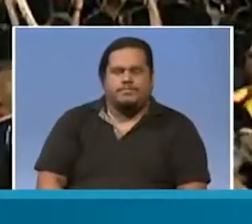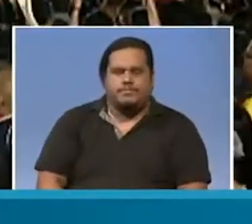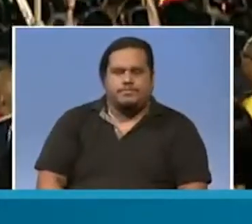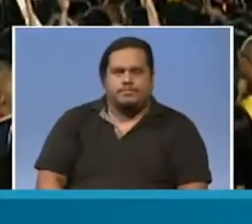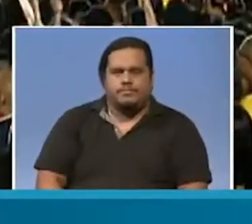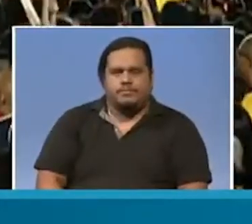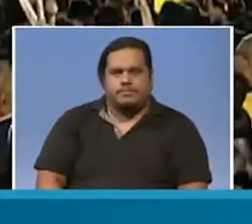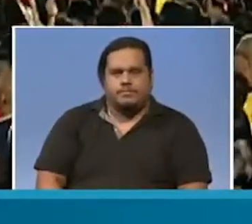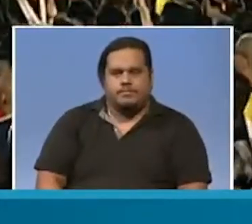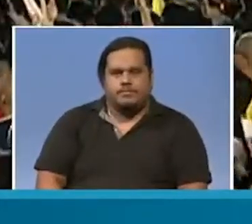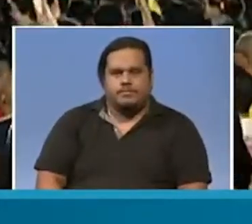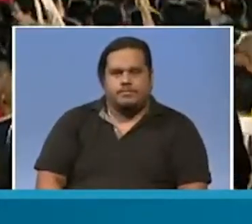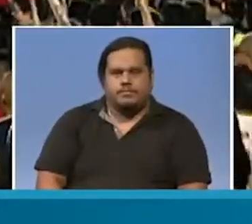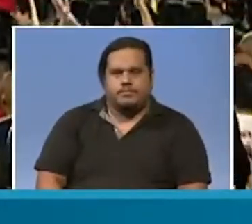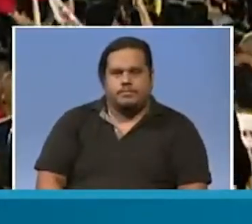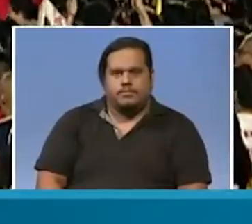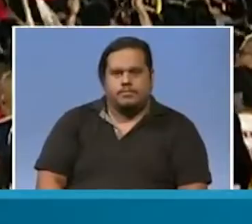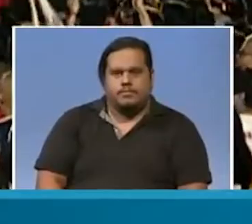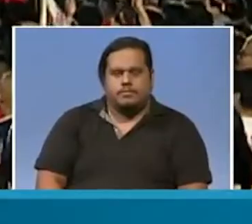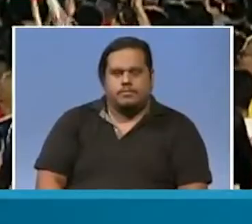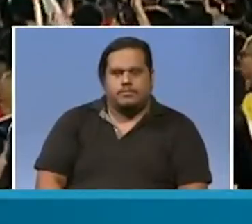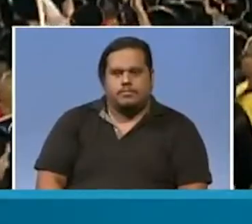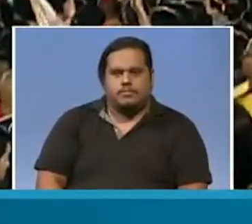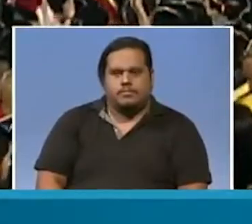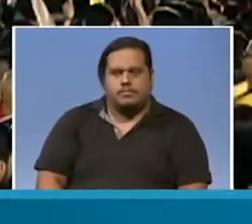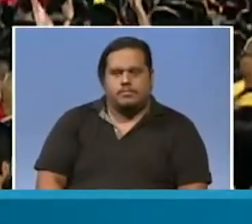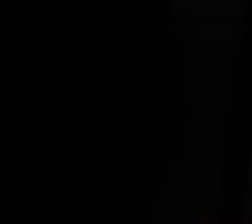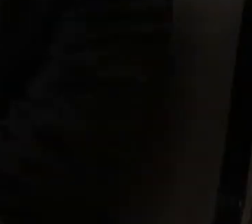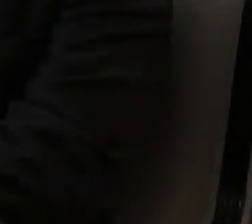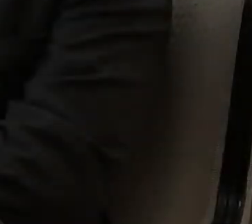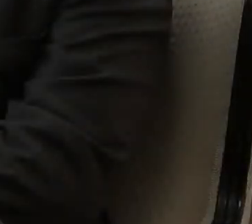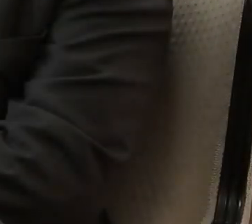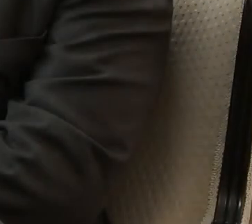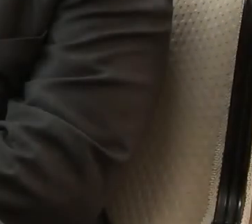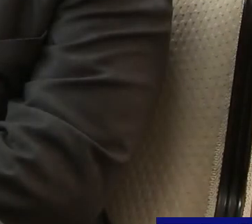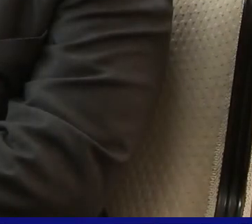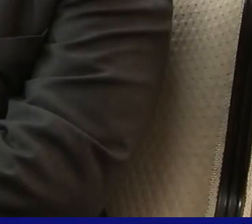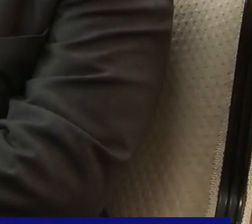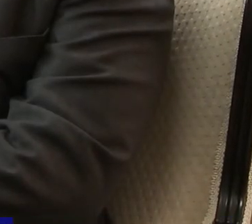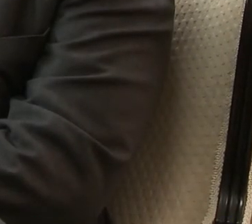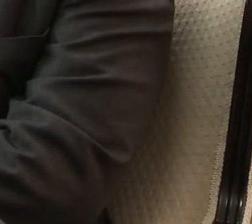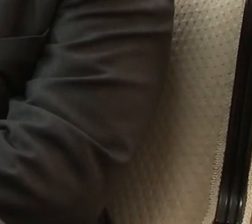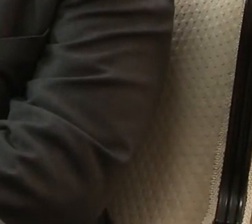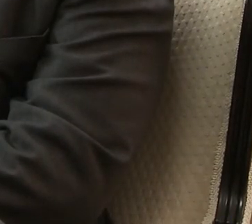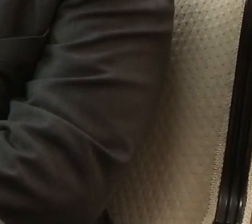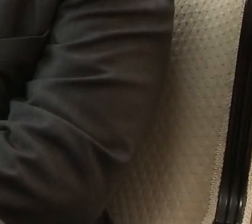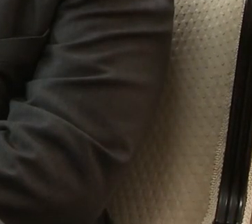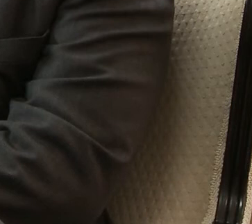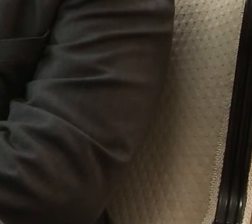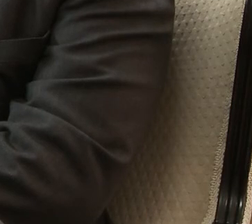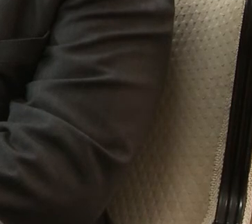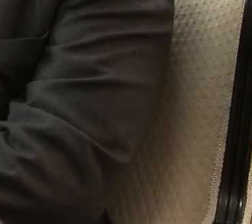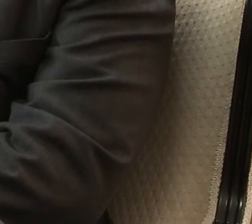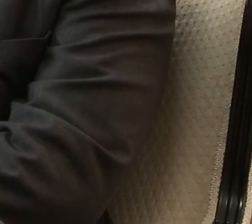las circunstancias que lo llevaron a la primera magistratura de la República. En el momento de decisión que estaba tomado por un